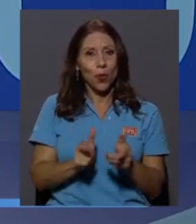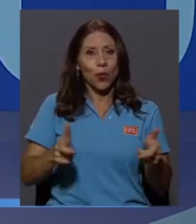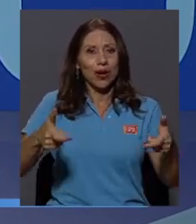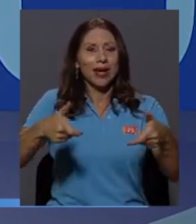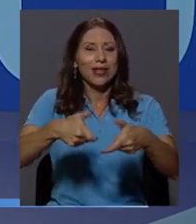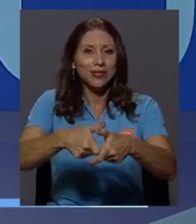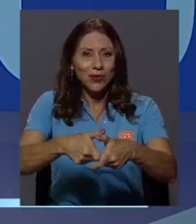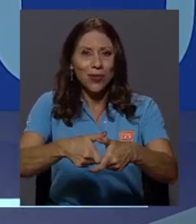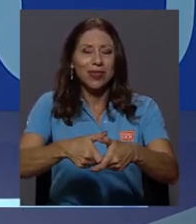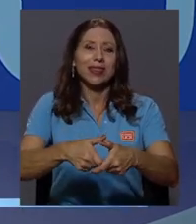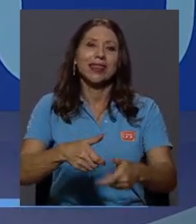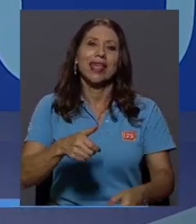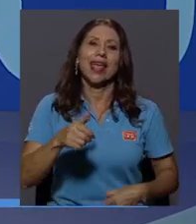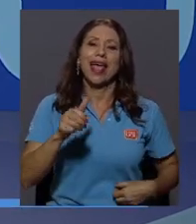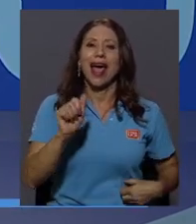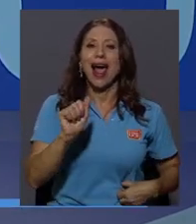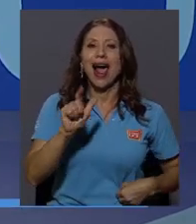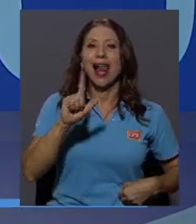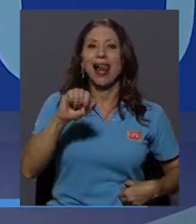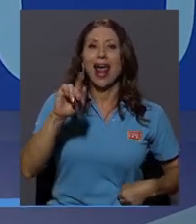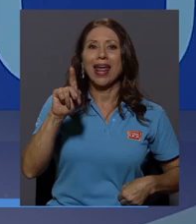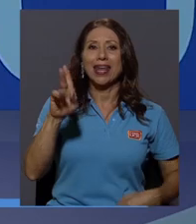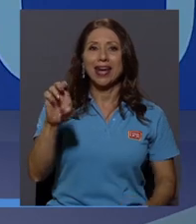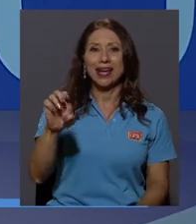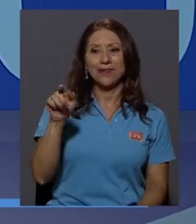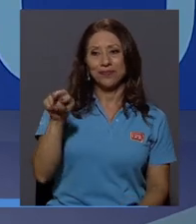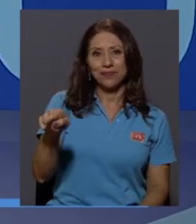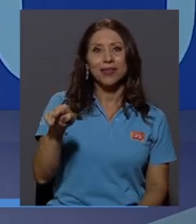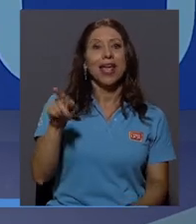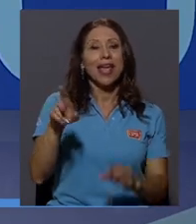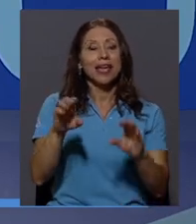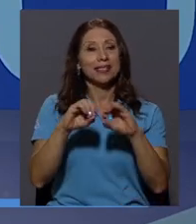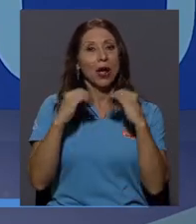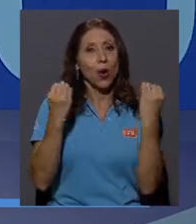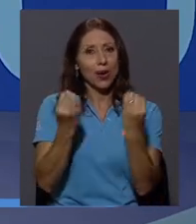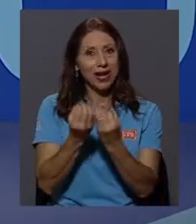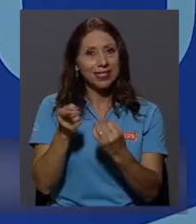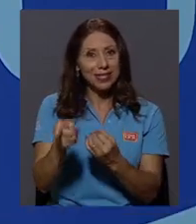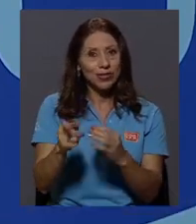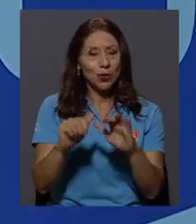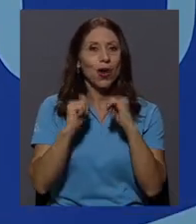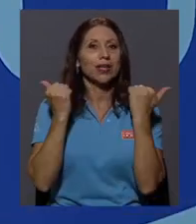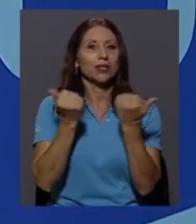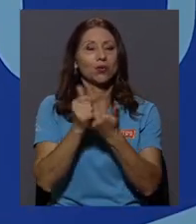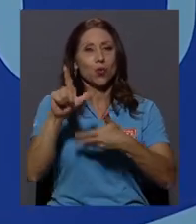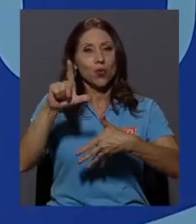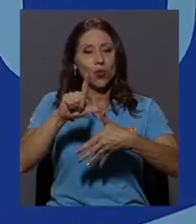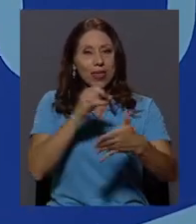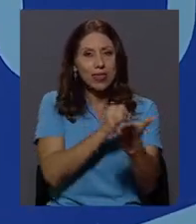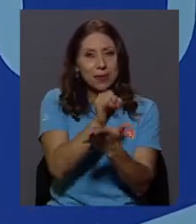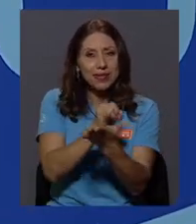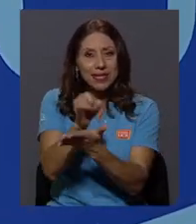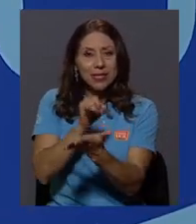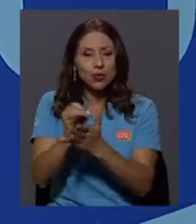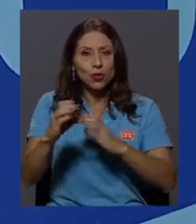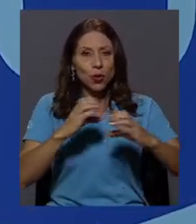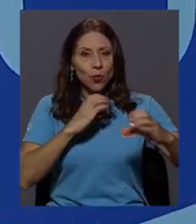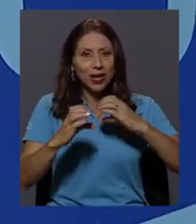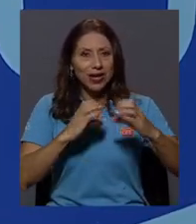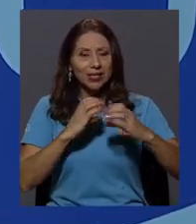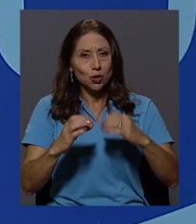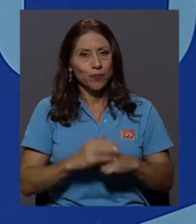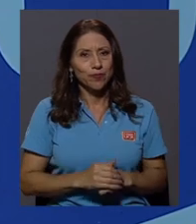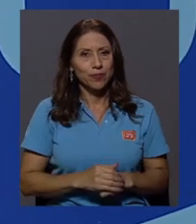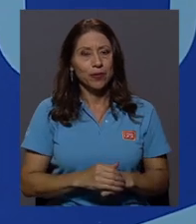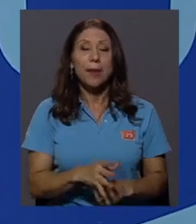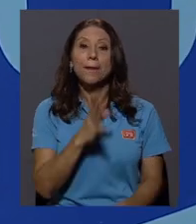like esta organización esta asociación latinoamericana de investigación en comunicación y